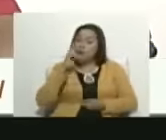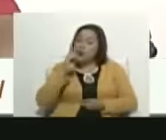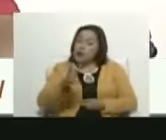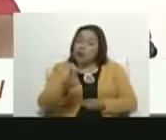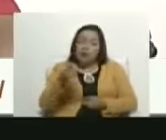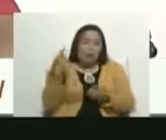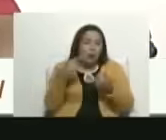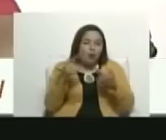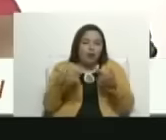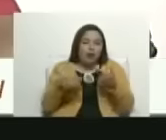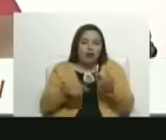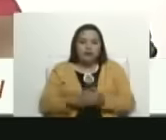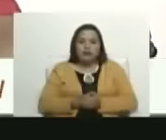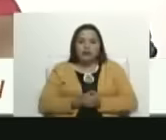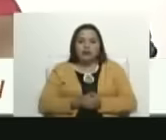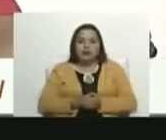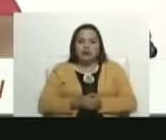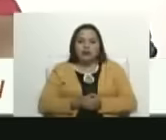y